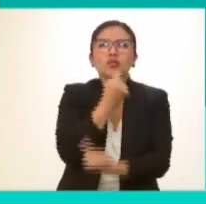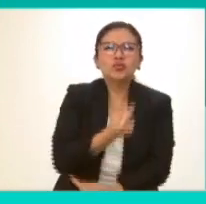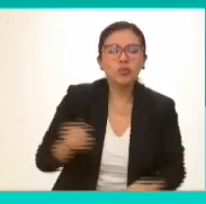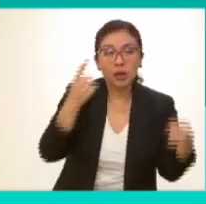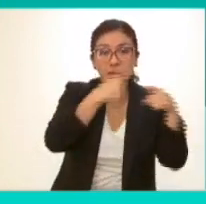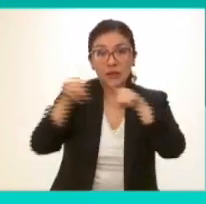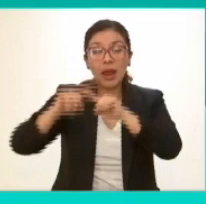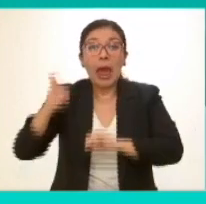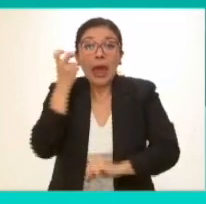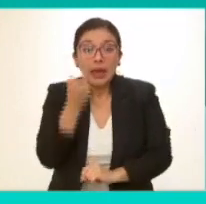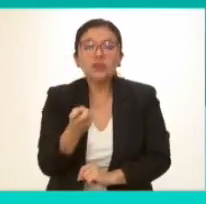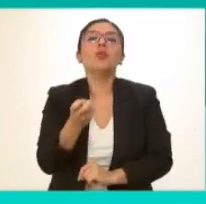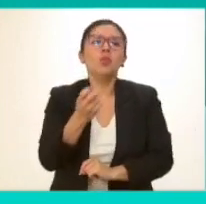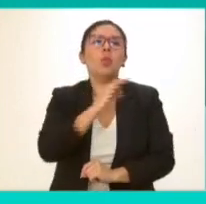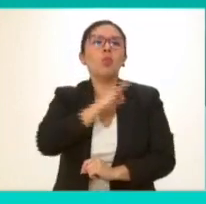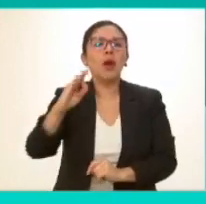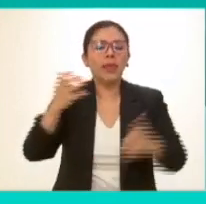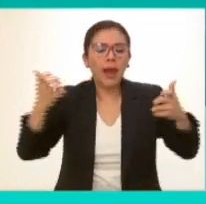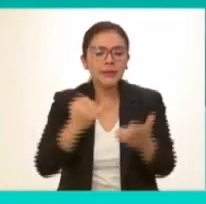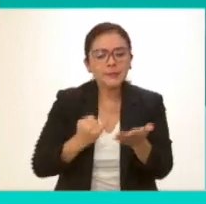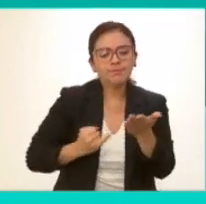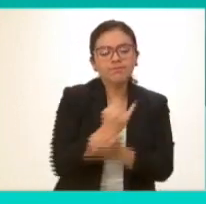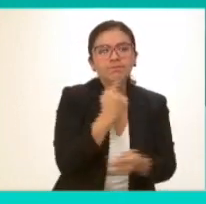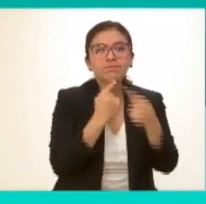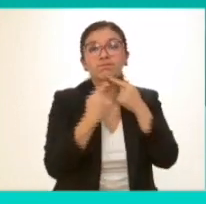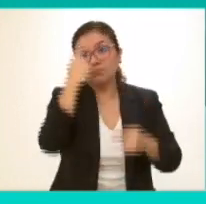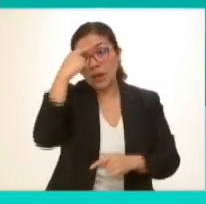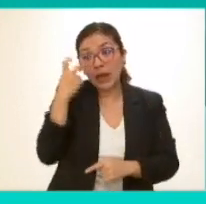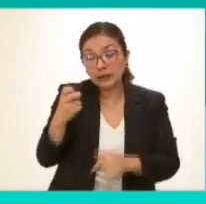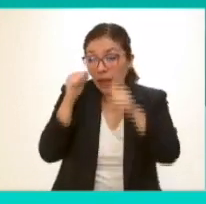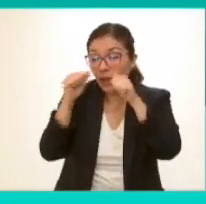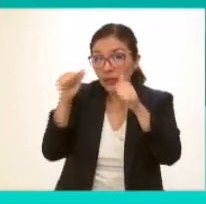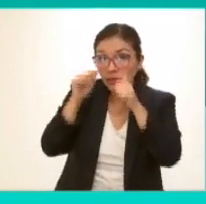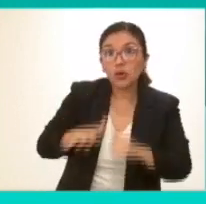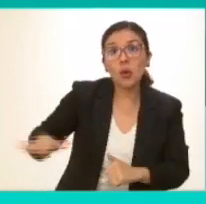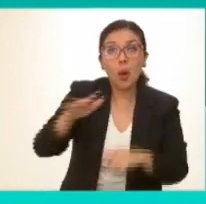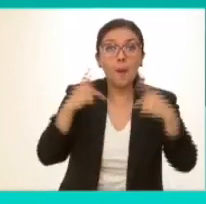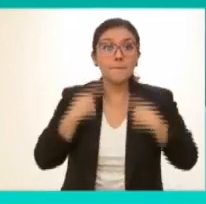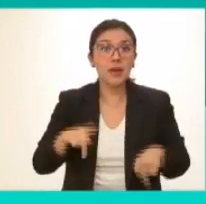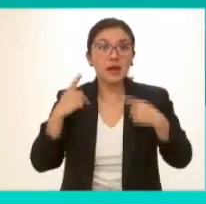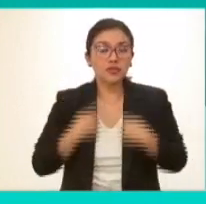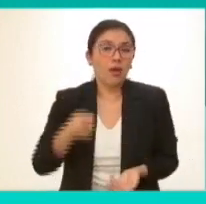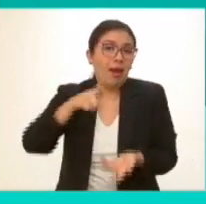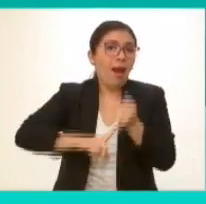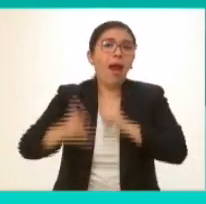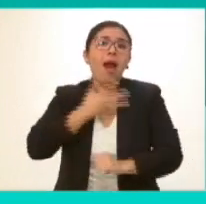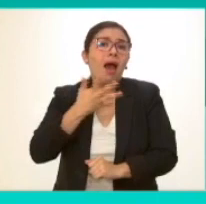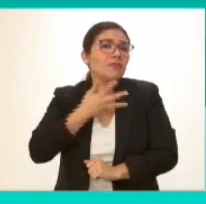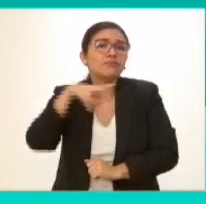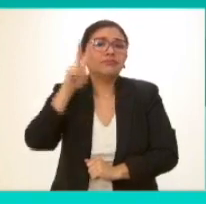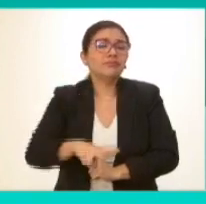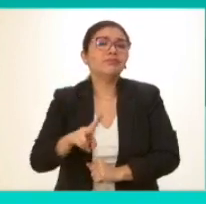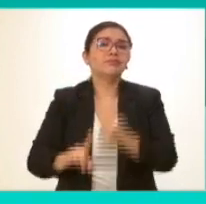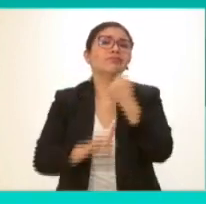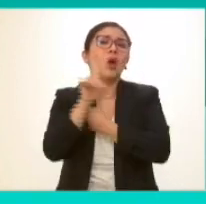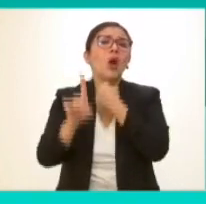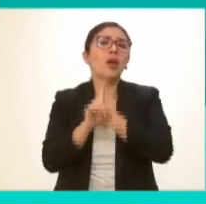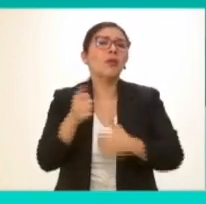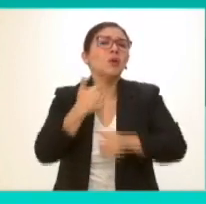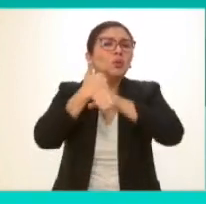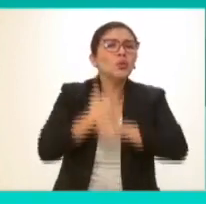permiten que la toma de decisiones relacionadas con esta población que intrínsecamente se encuentra Pues en situación de